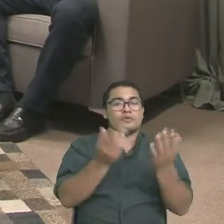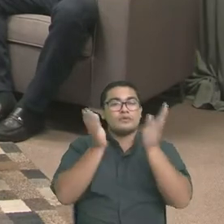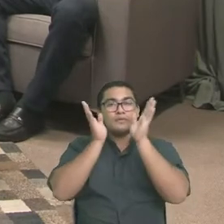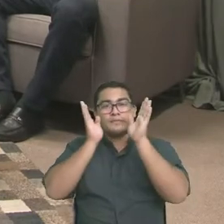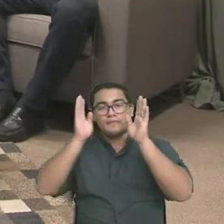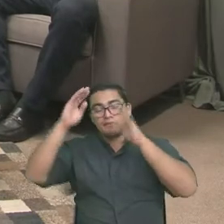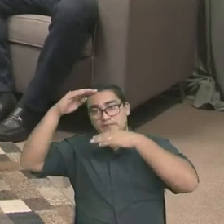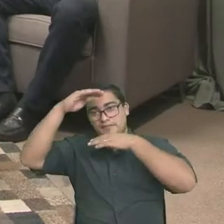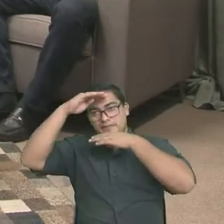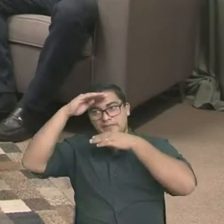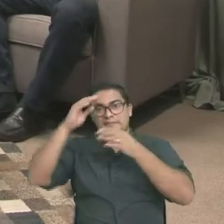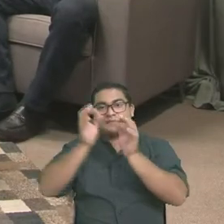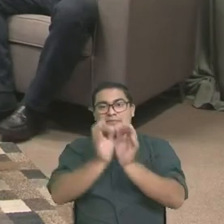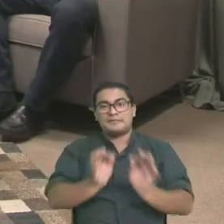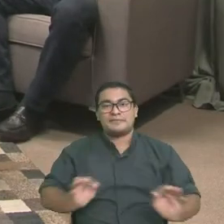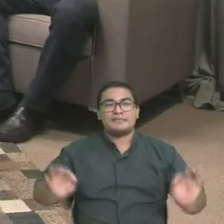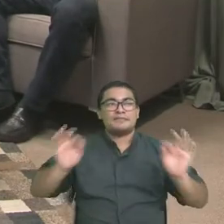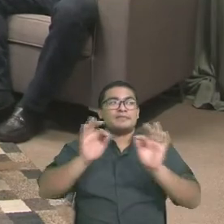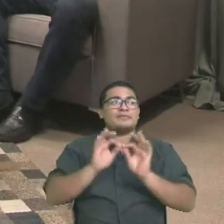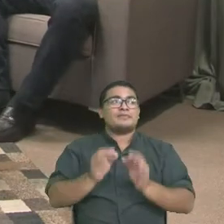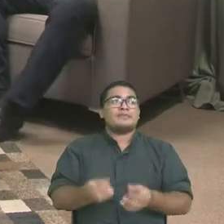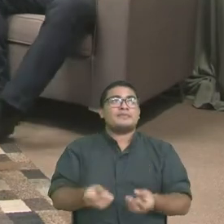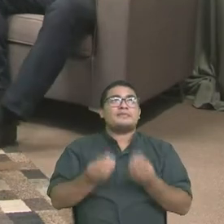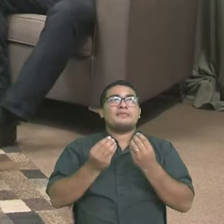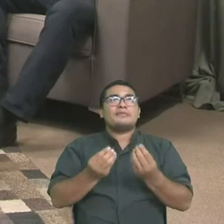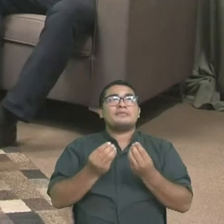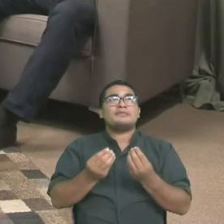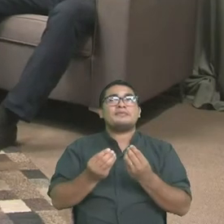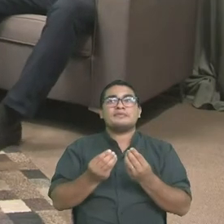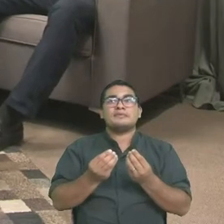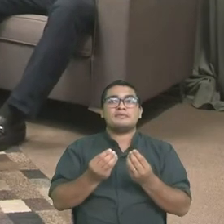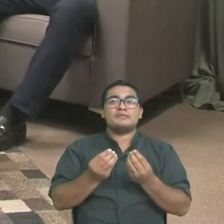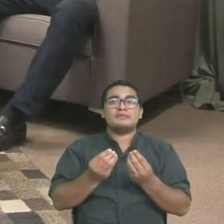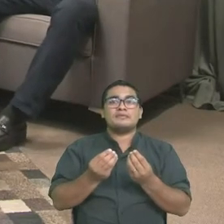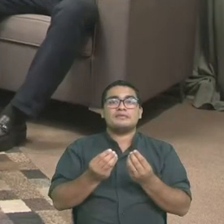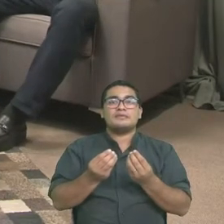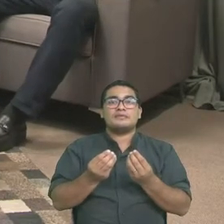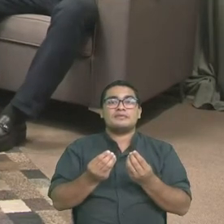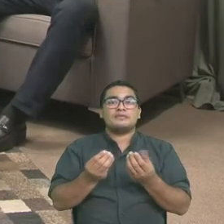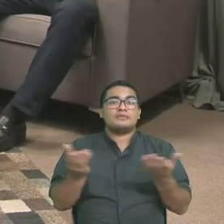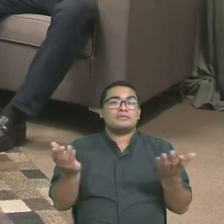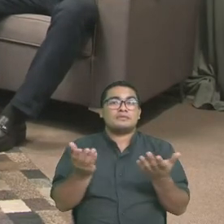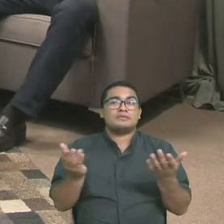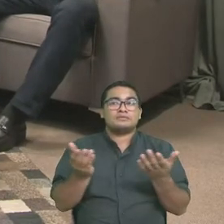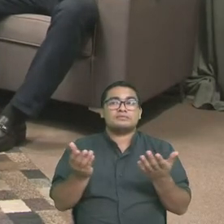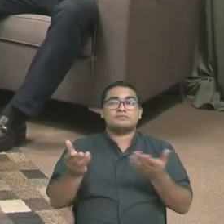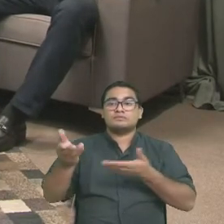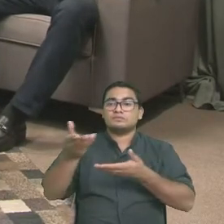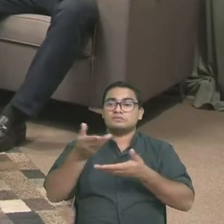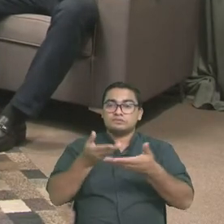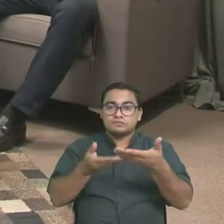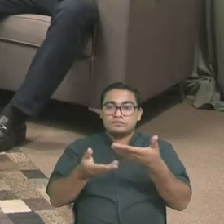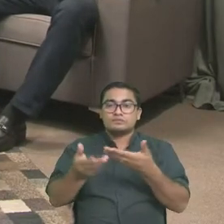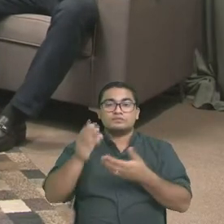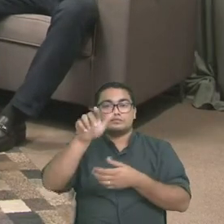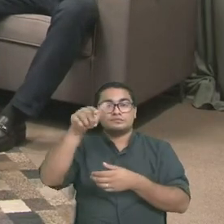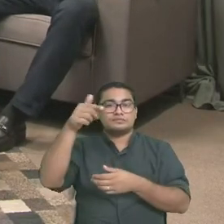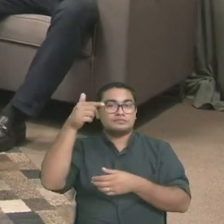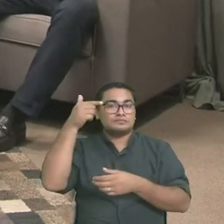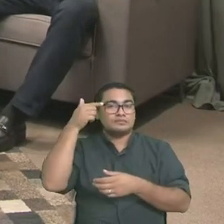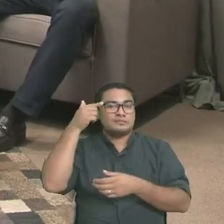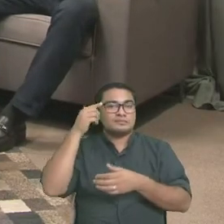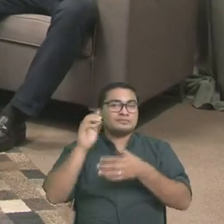privado, se fundamentan en una sólida confianza que ha generado el Gobierno